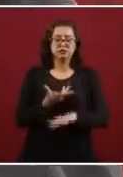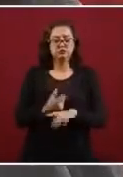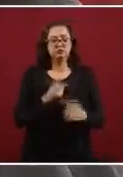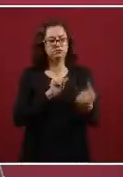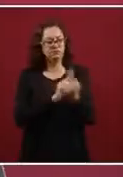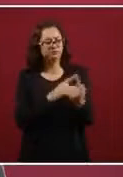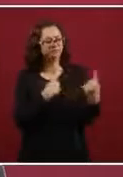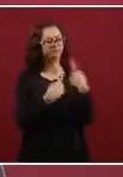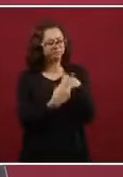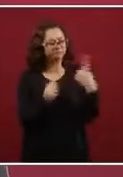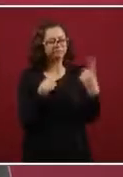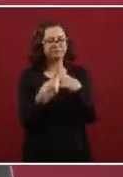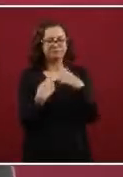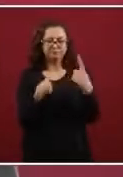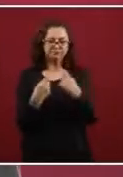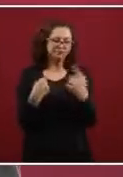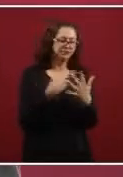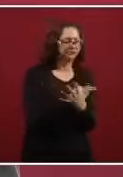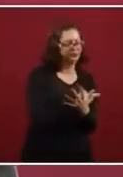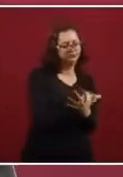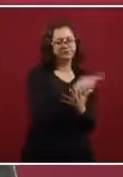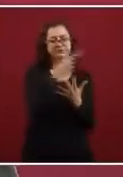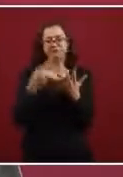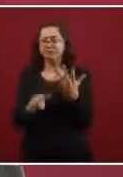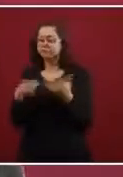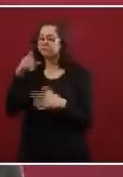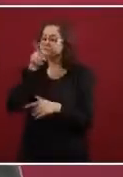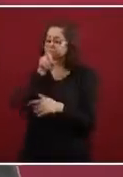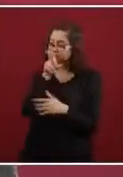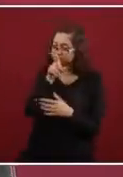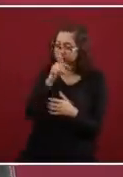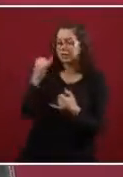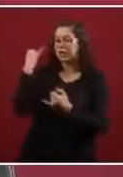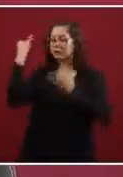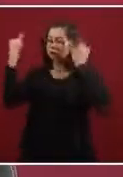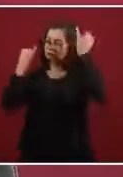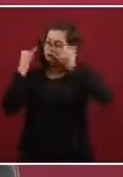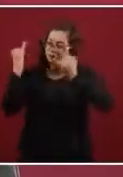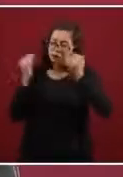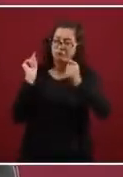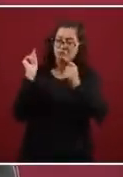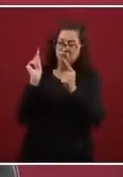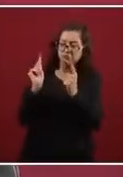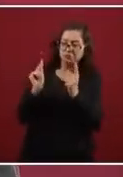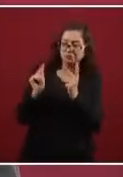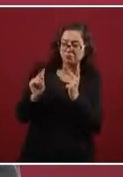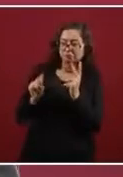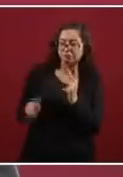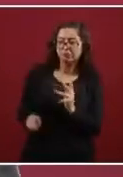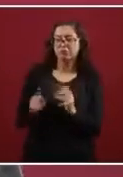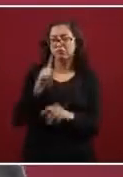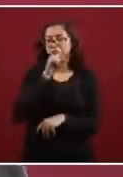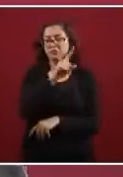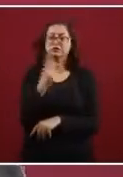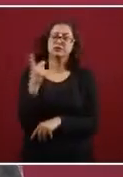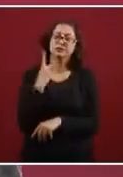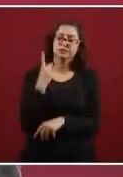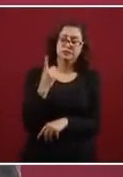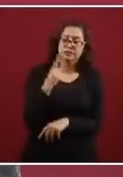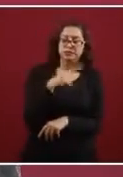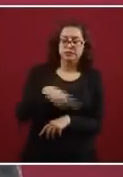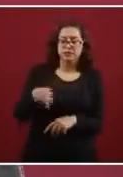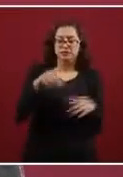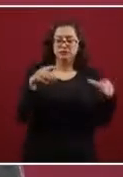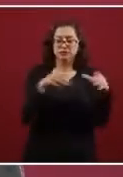través de él la multitud de preocupaciones e ideas formuladas por legisladores